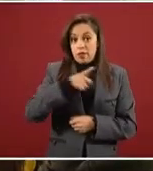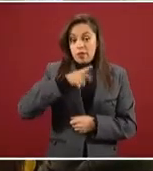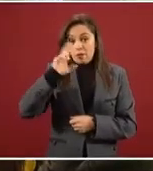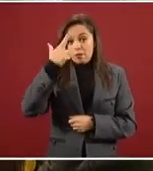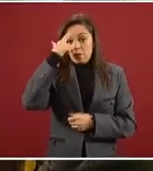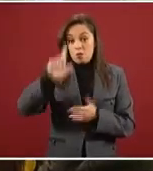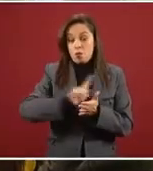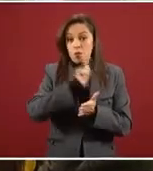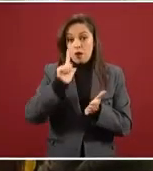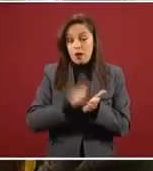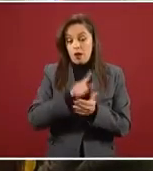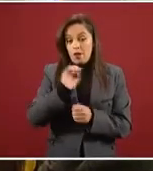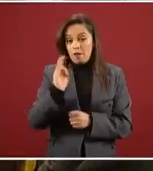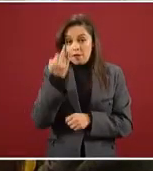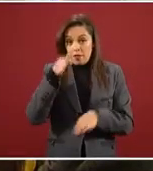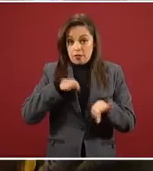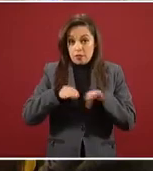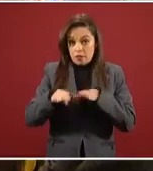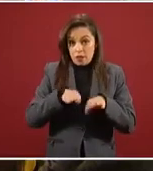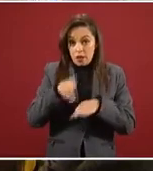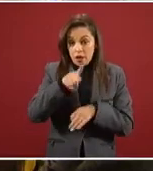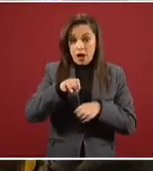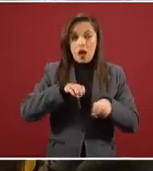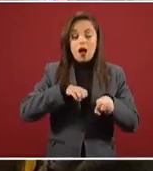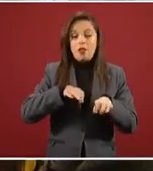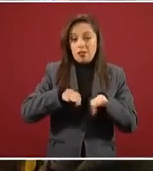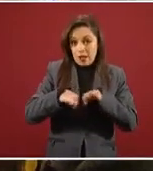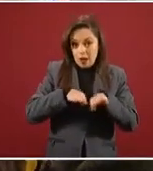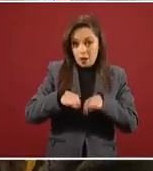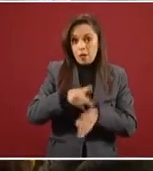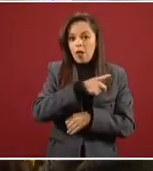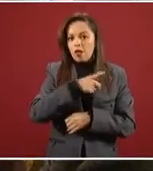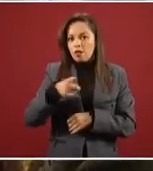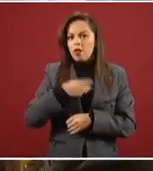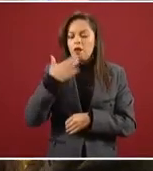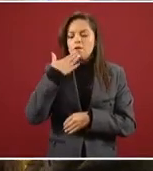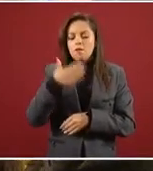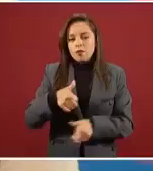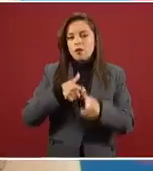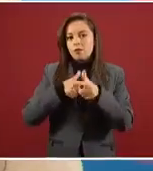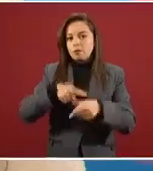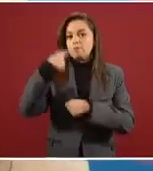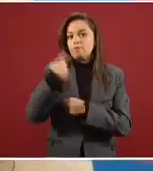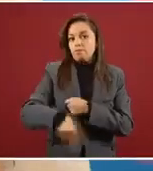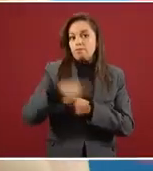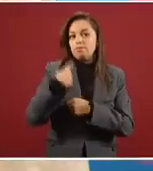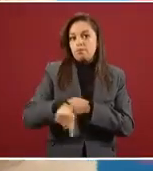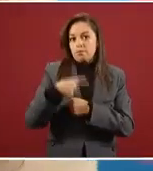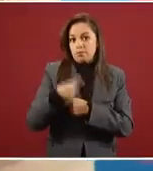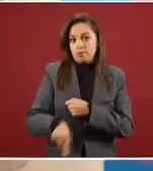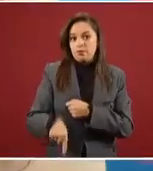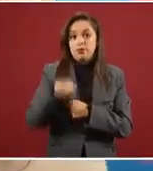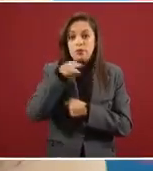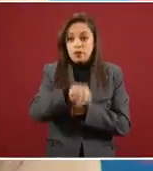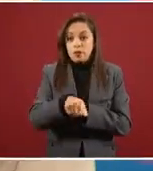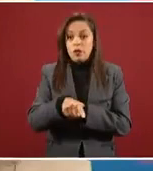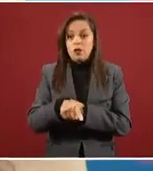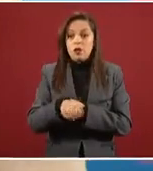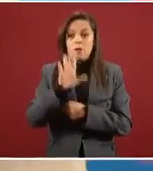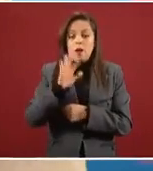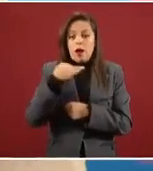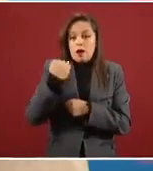natural, el empleo es continuo, solamente se justifica que sea eventual o por obra determinado cuando